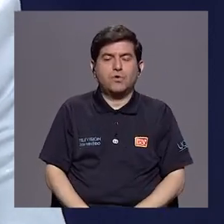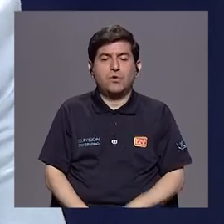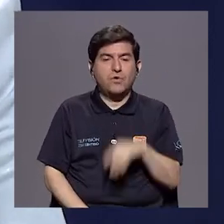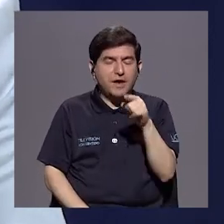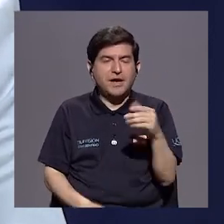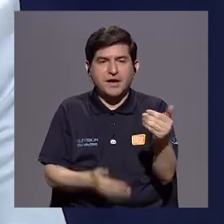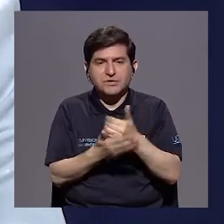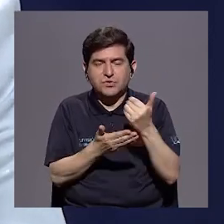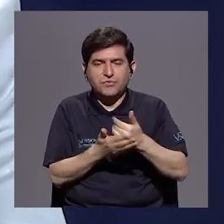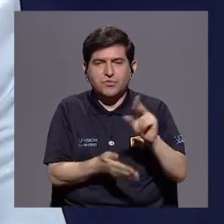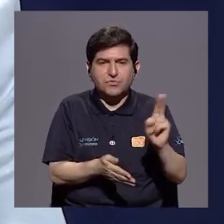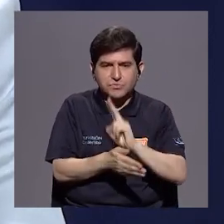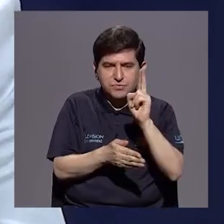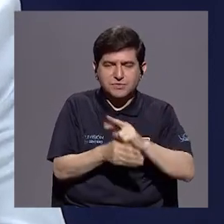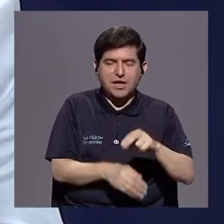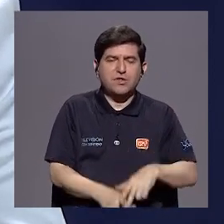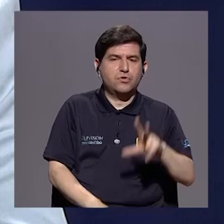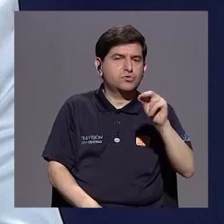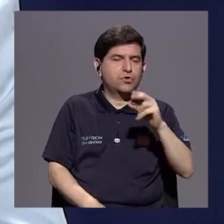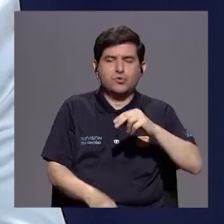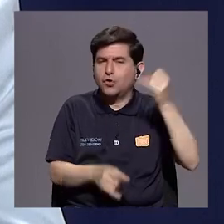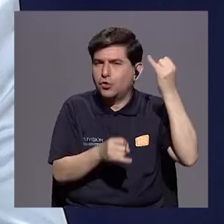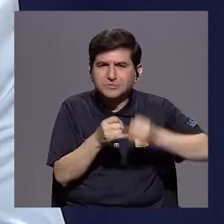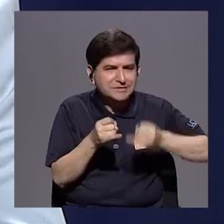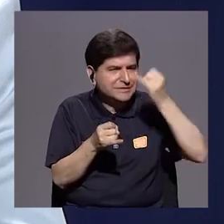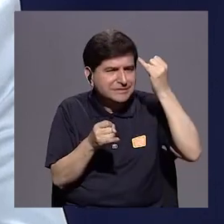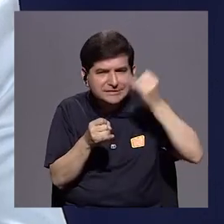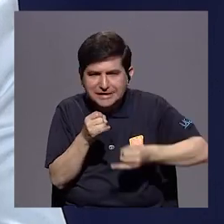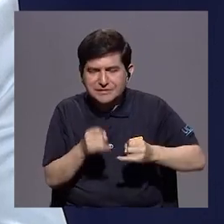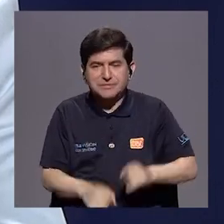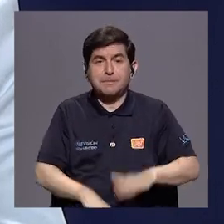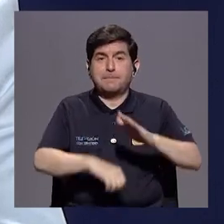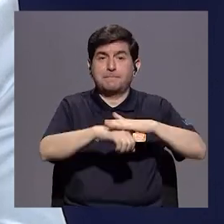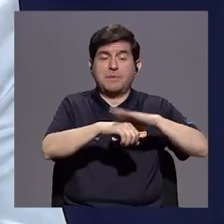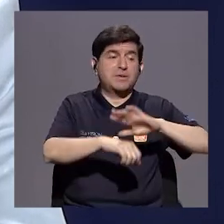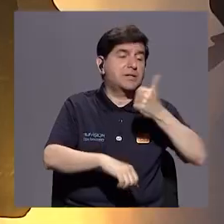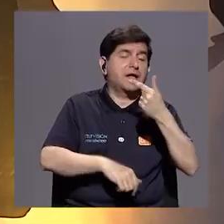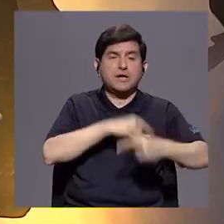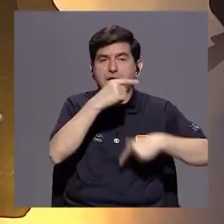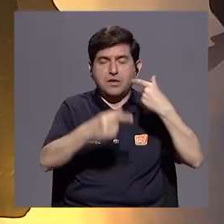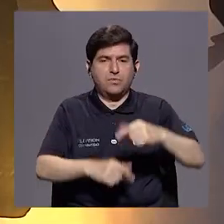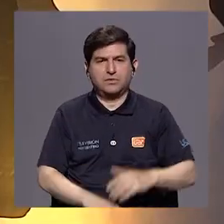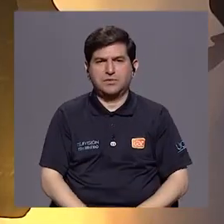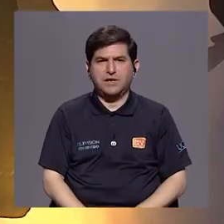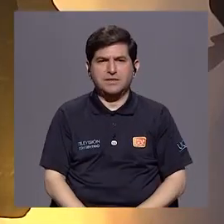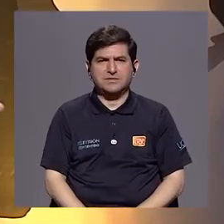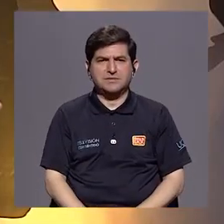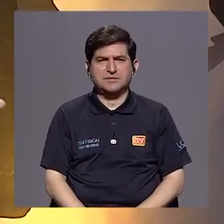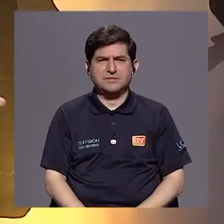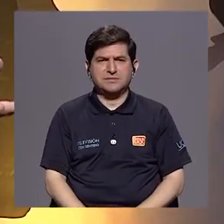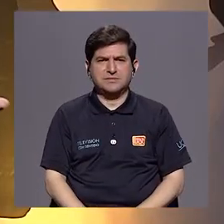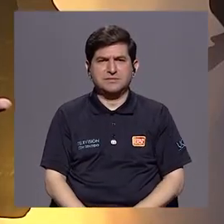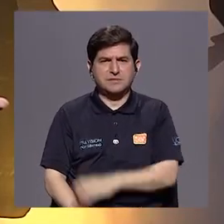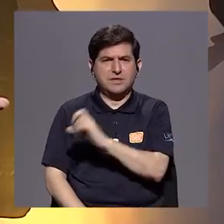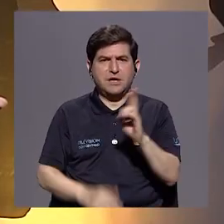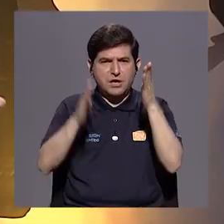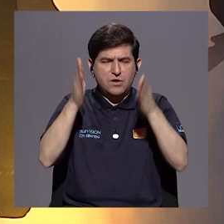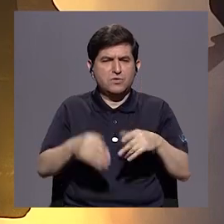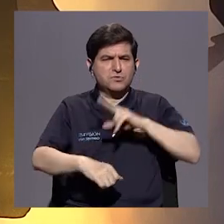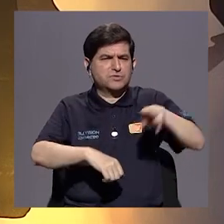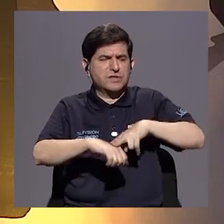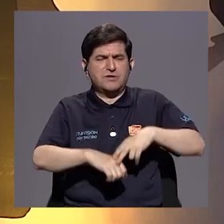recursos de una manera que no se agoten y que permita que otras gentes naciones que puede esperar el costarricense común